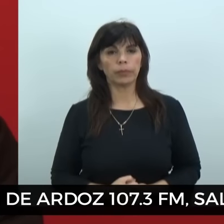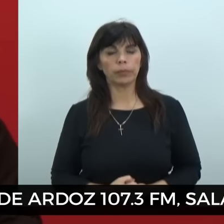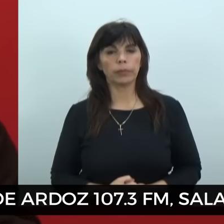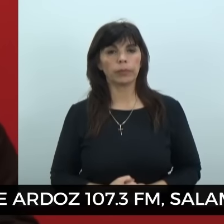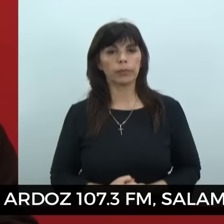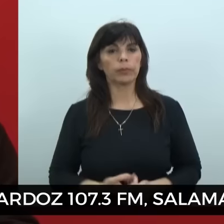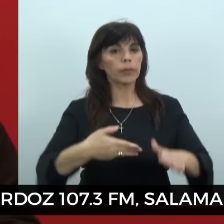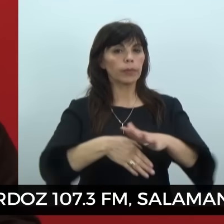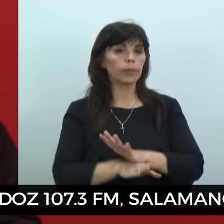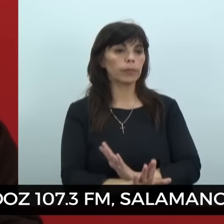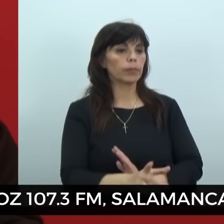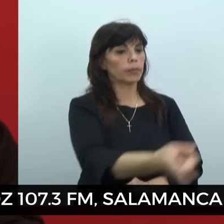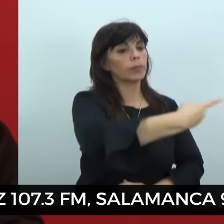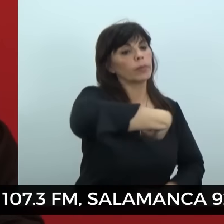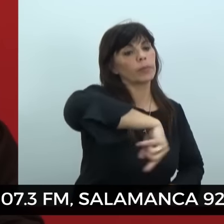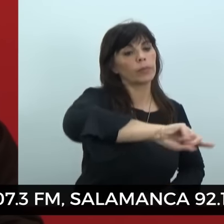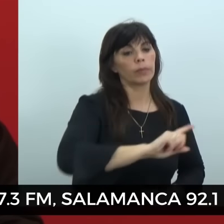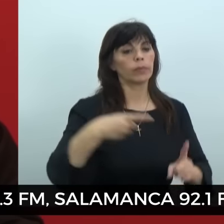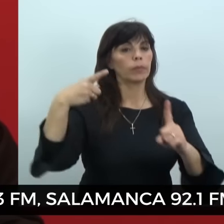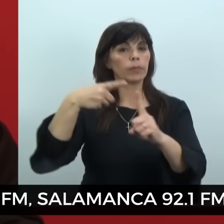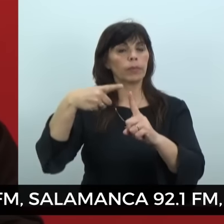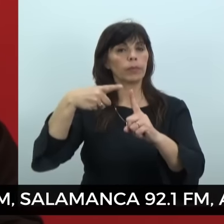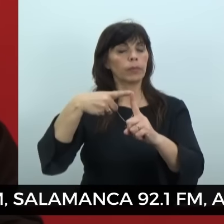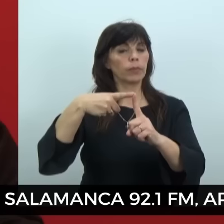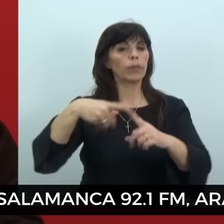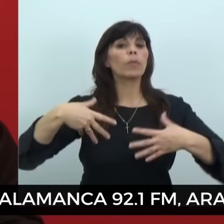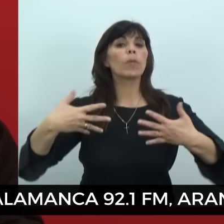Por medio de nosotros para la gloria de Dios.